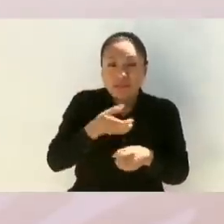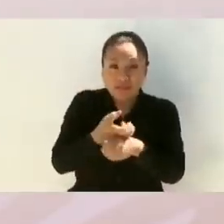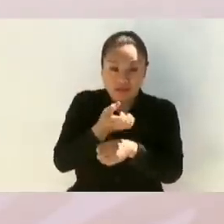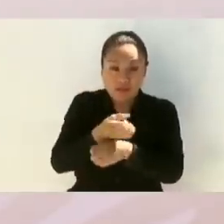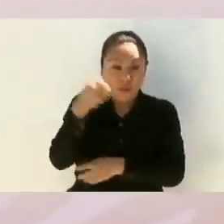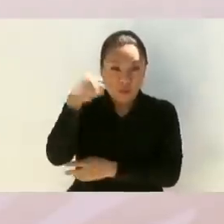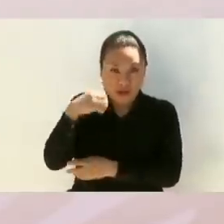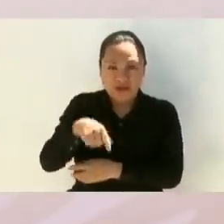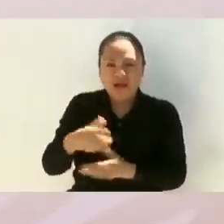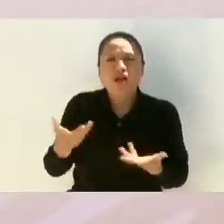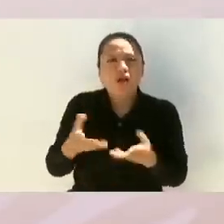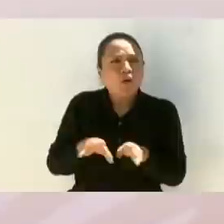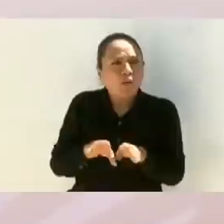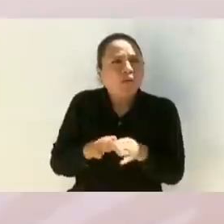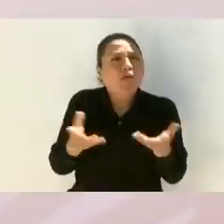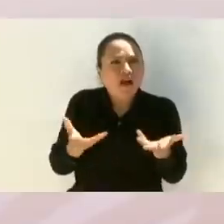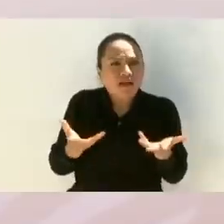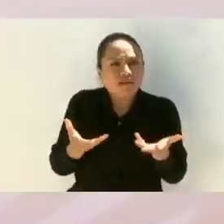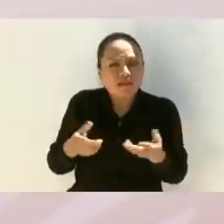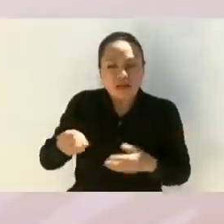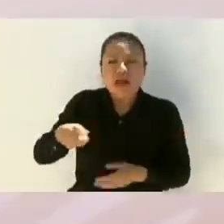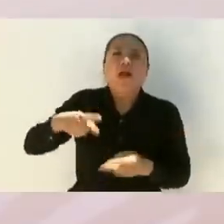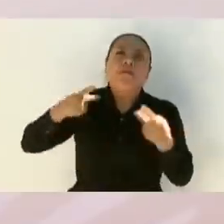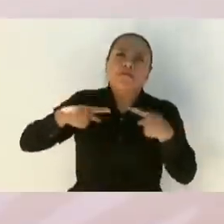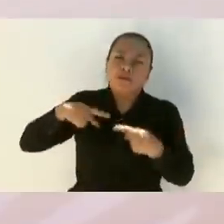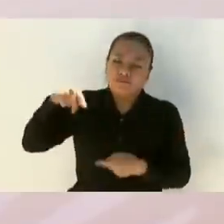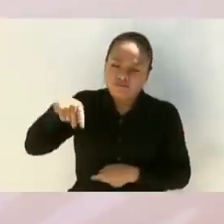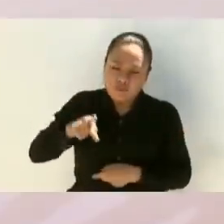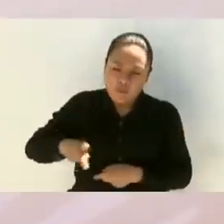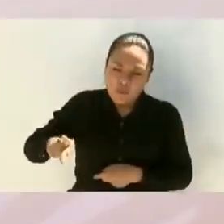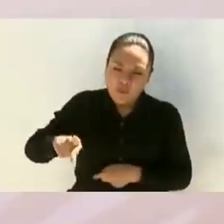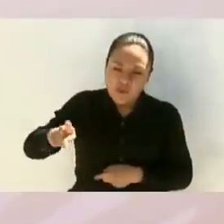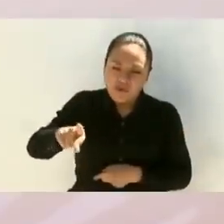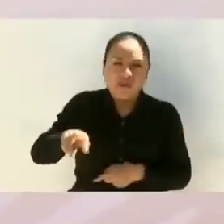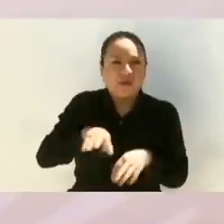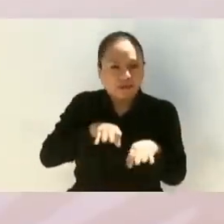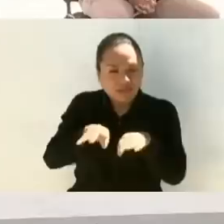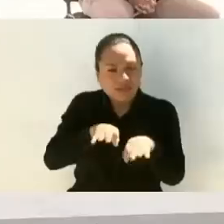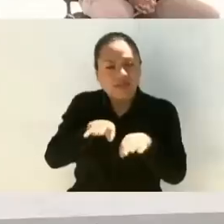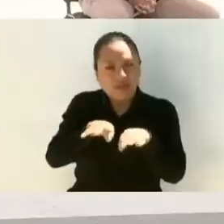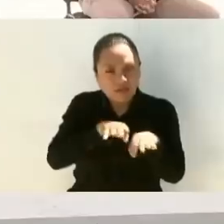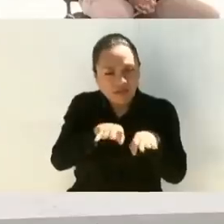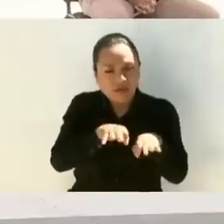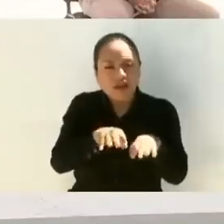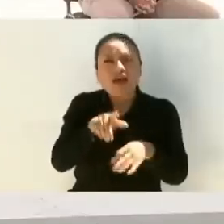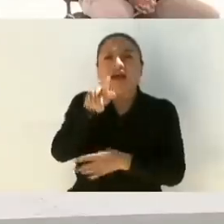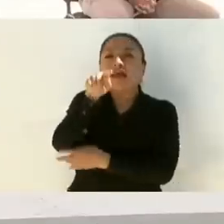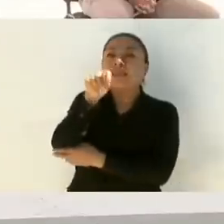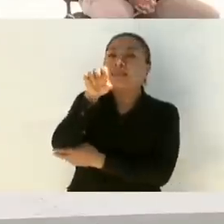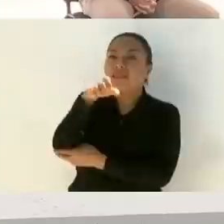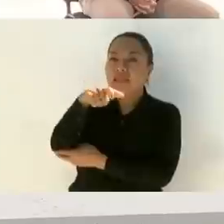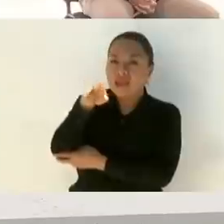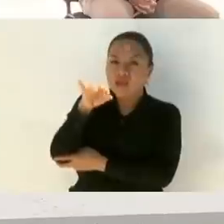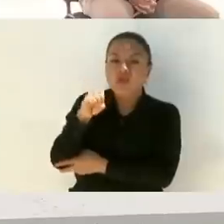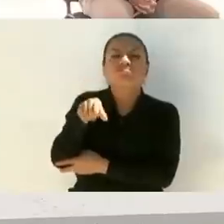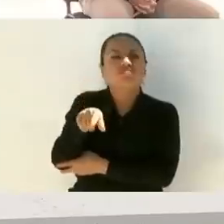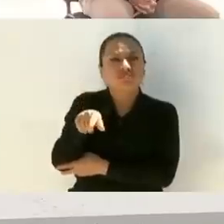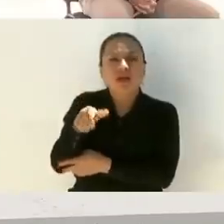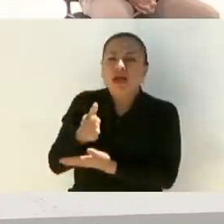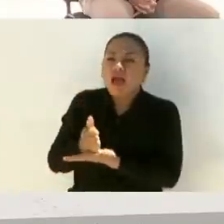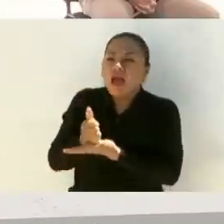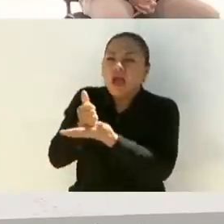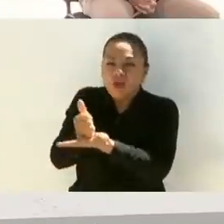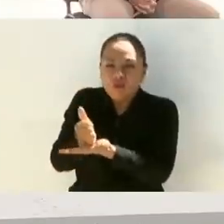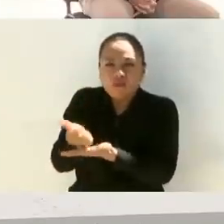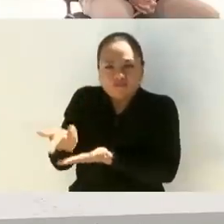hechas por el pueblo, con tequio, con ayuda